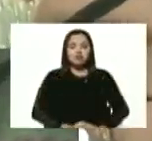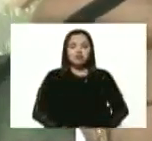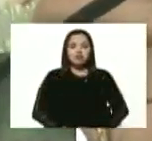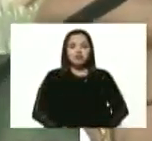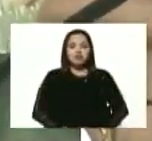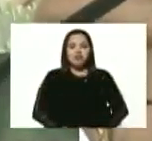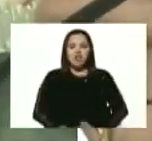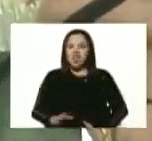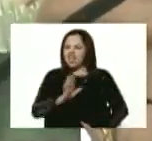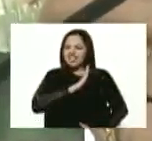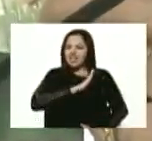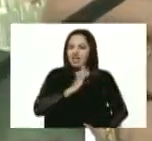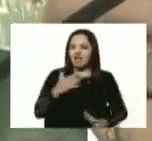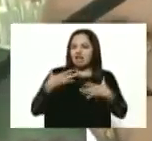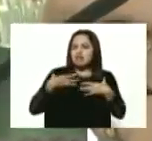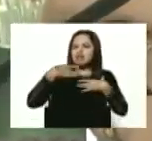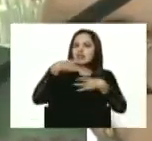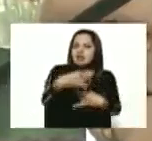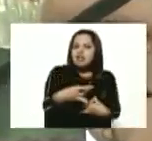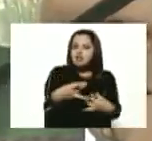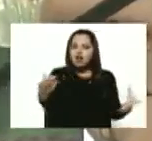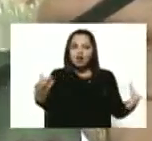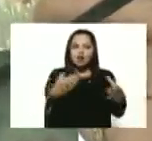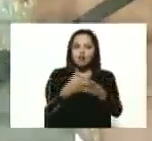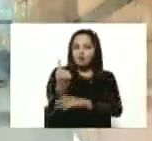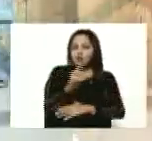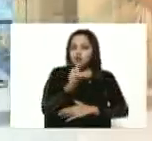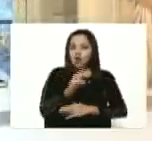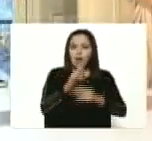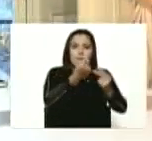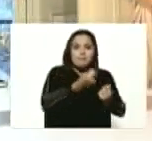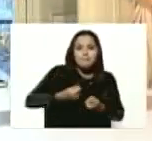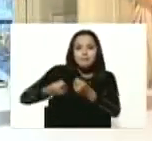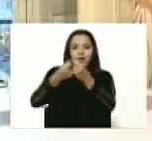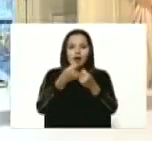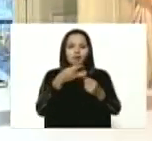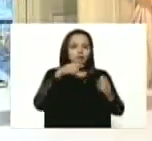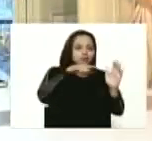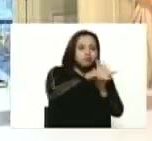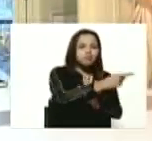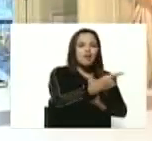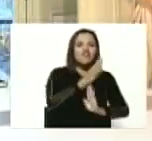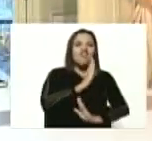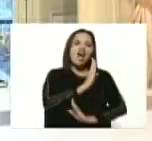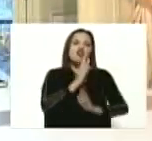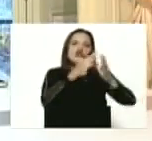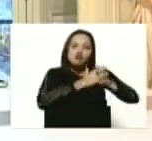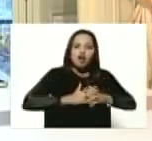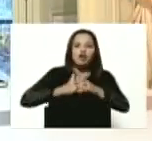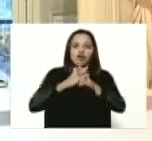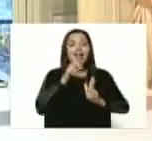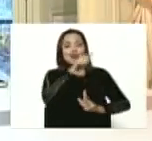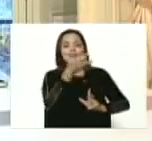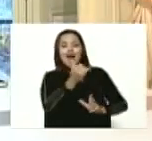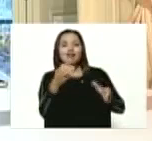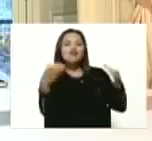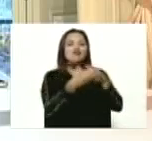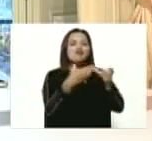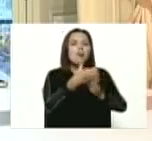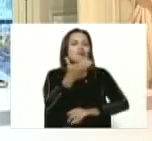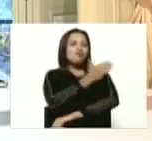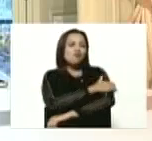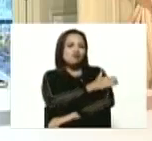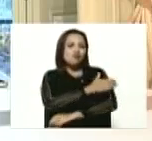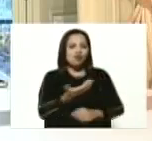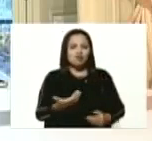tienen es intereses grupales, cuentas bancarias en Estados Unidos. Eso es lo que tiene la derecha fascista, la